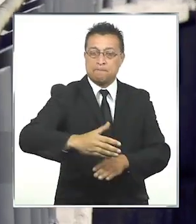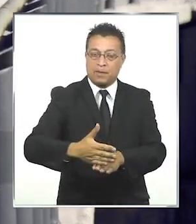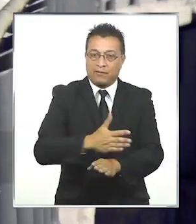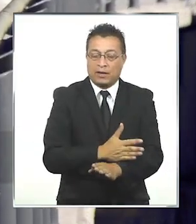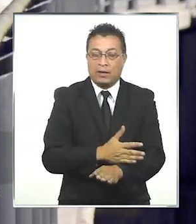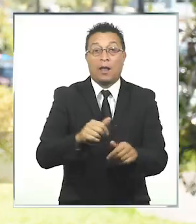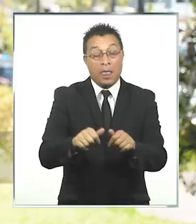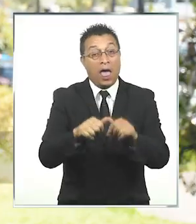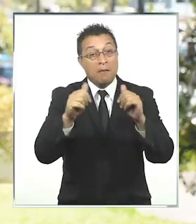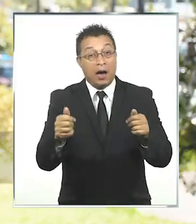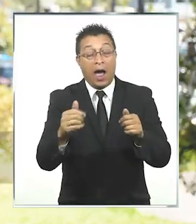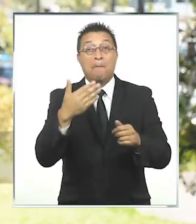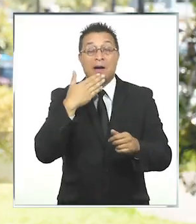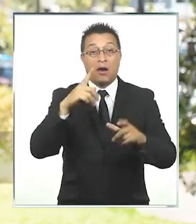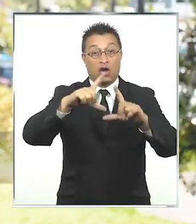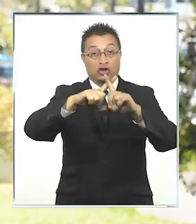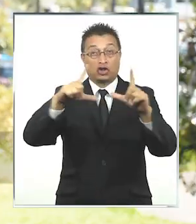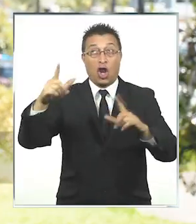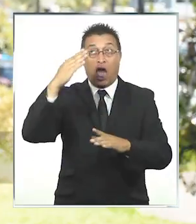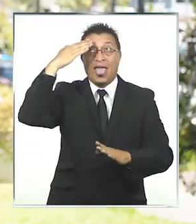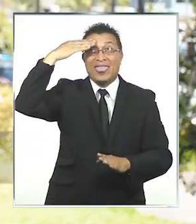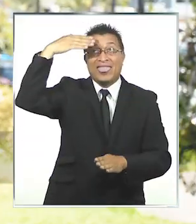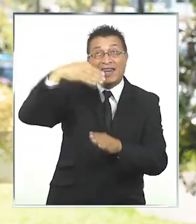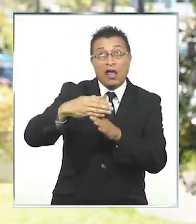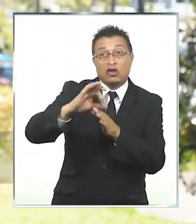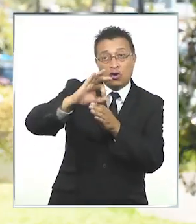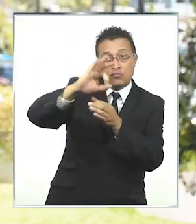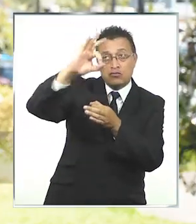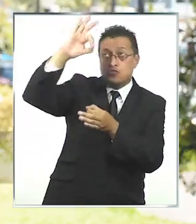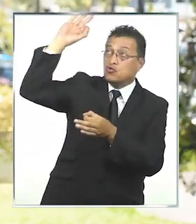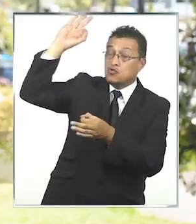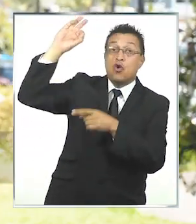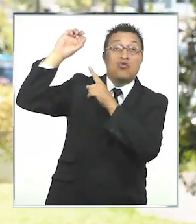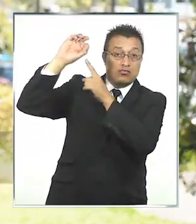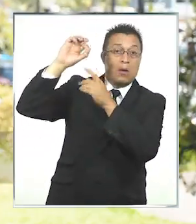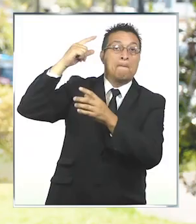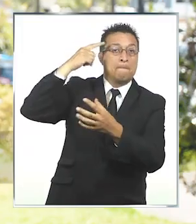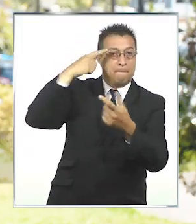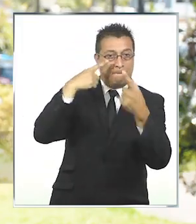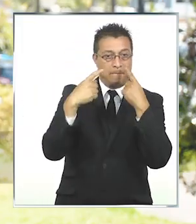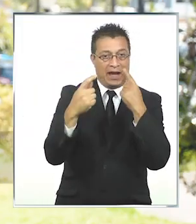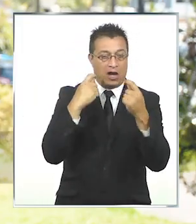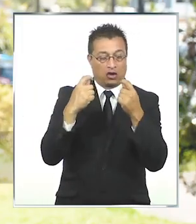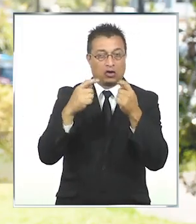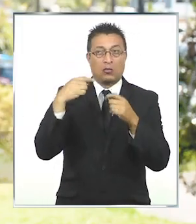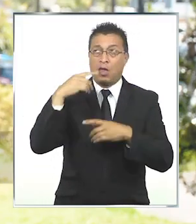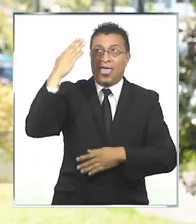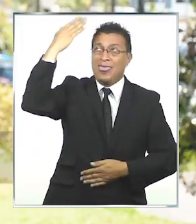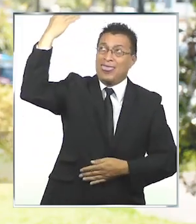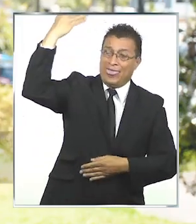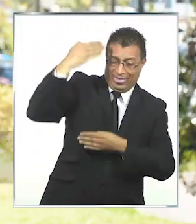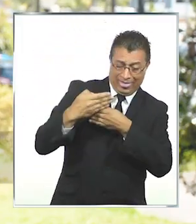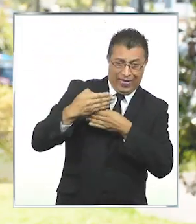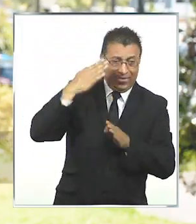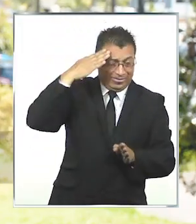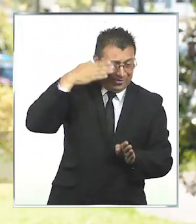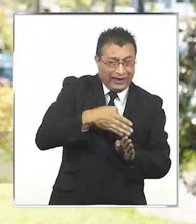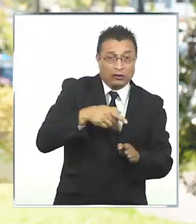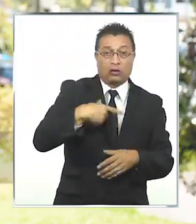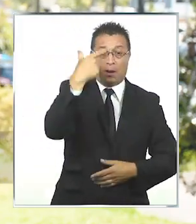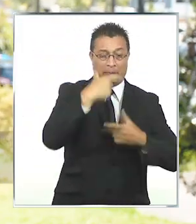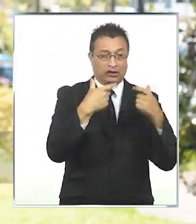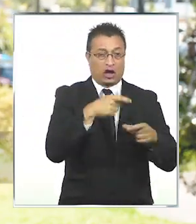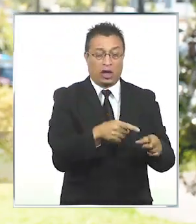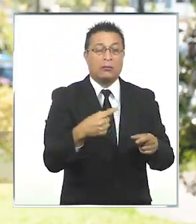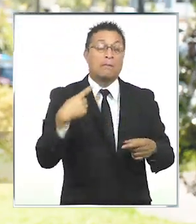forma de prevenir. Las horas de más peligro son las horas en que el sol está más directo encima nuestro, porque los rayos solares inciden directamente